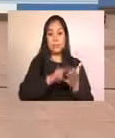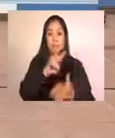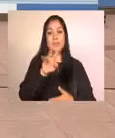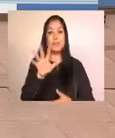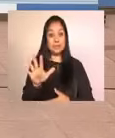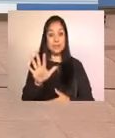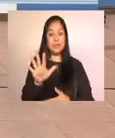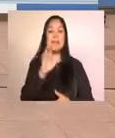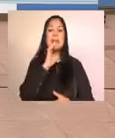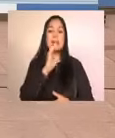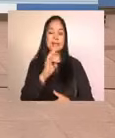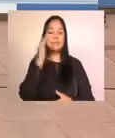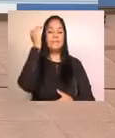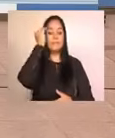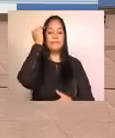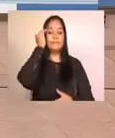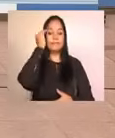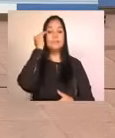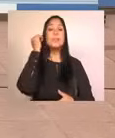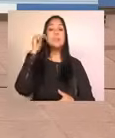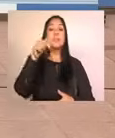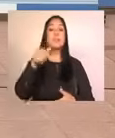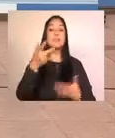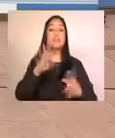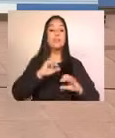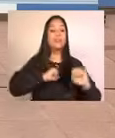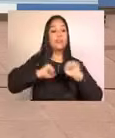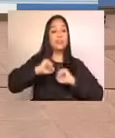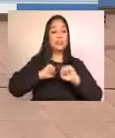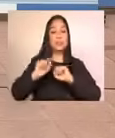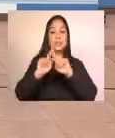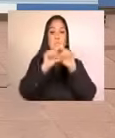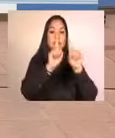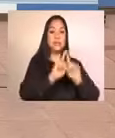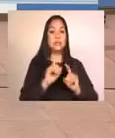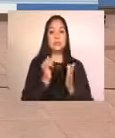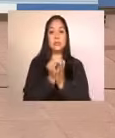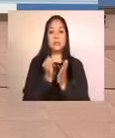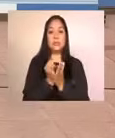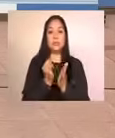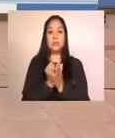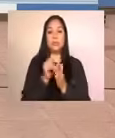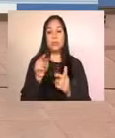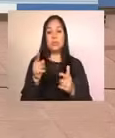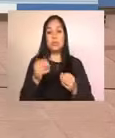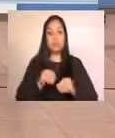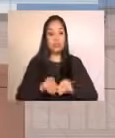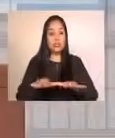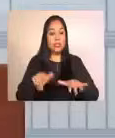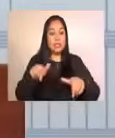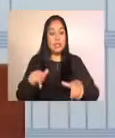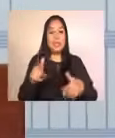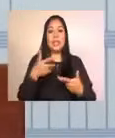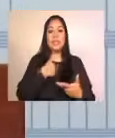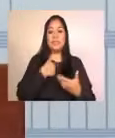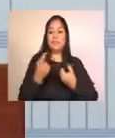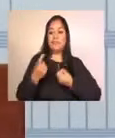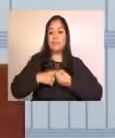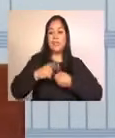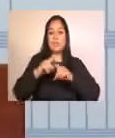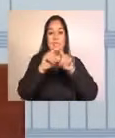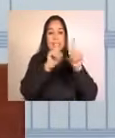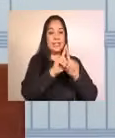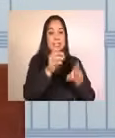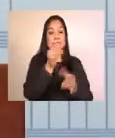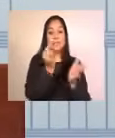es entender que es un abordaje interinstitucional. Es un abordaje que involucra a diversas dependencias